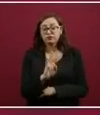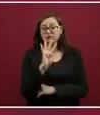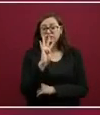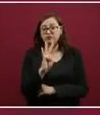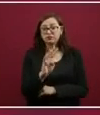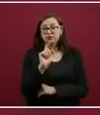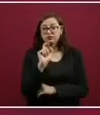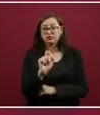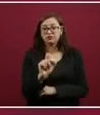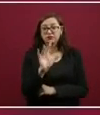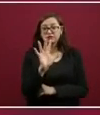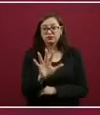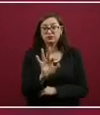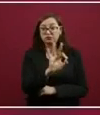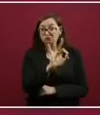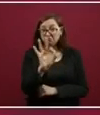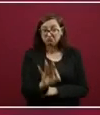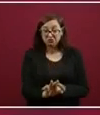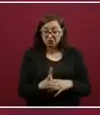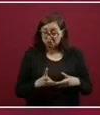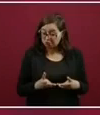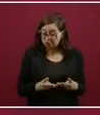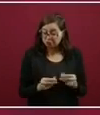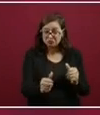94.5 de lo programado.